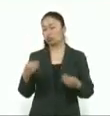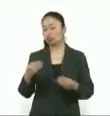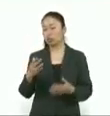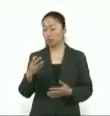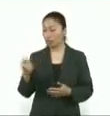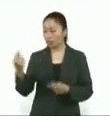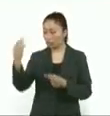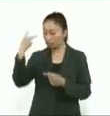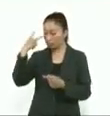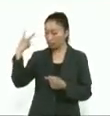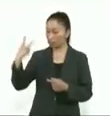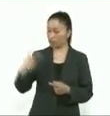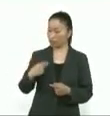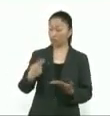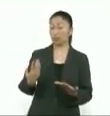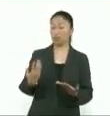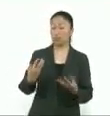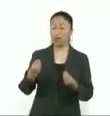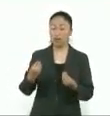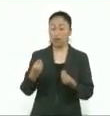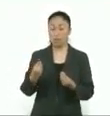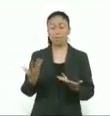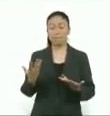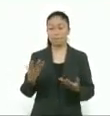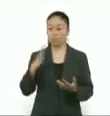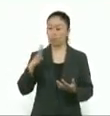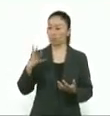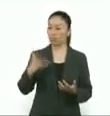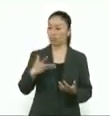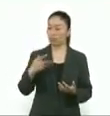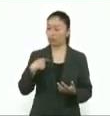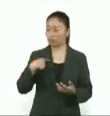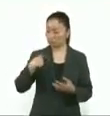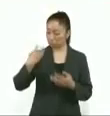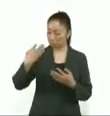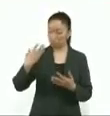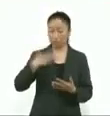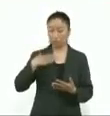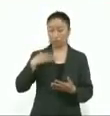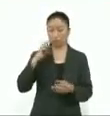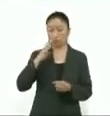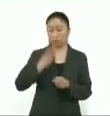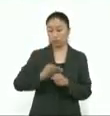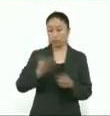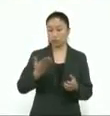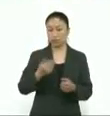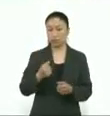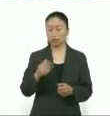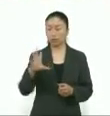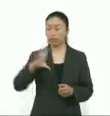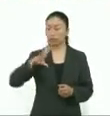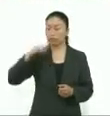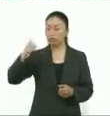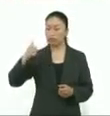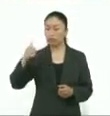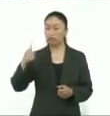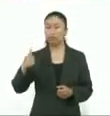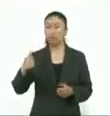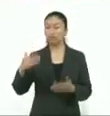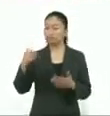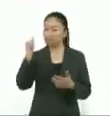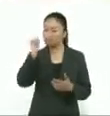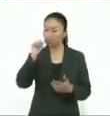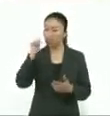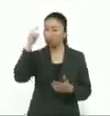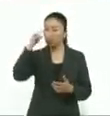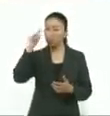orgullosa de ver a su madre en una posición de gran responsabilidad. Claro que mi esfuerzo es por ella y con ella en mente, pero